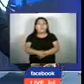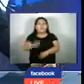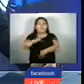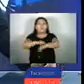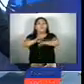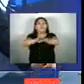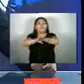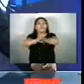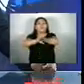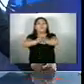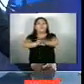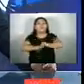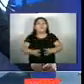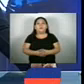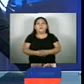Hacemos una pausa y ya regresamos con más en Noticiero Hechos.